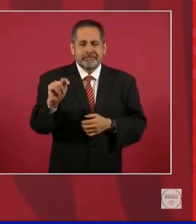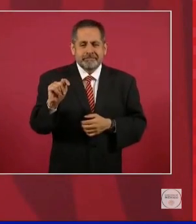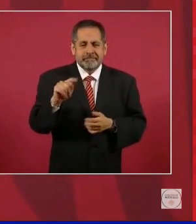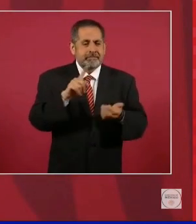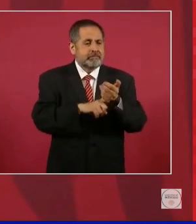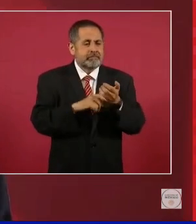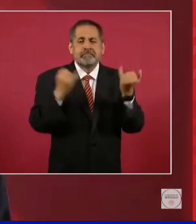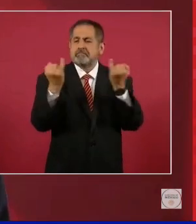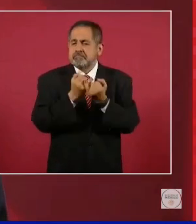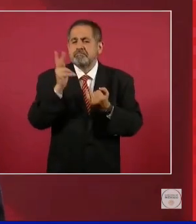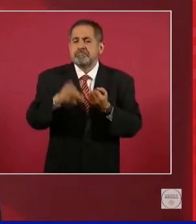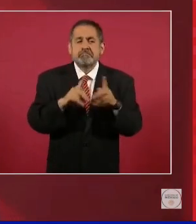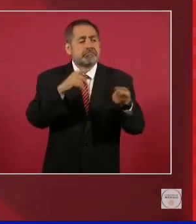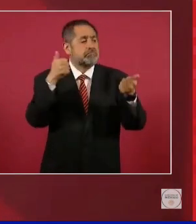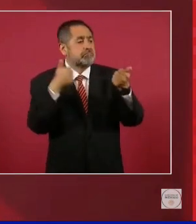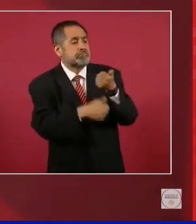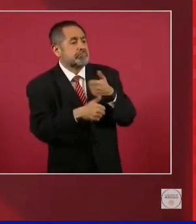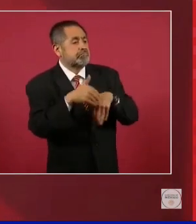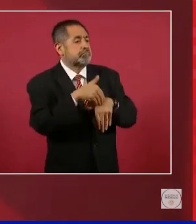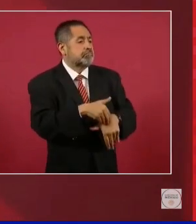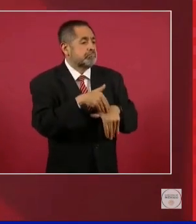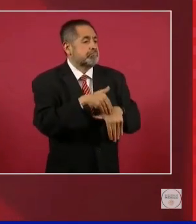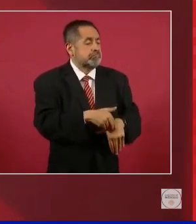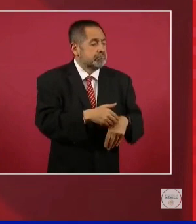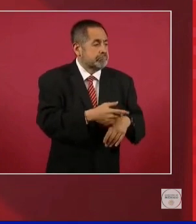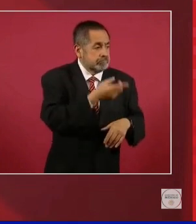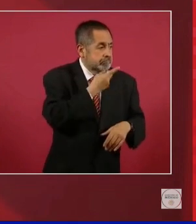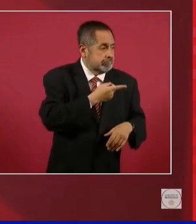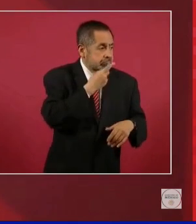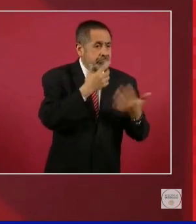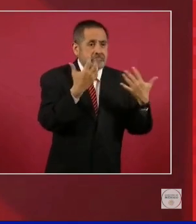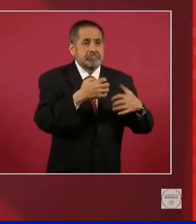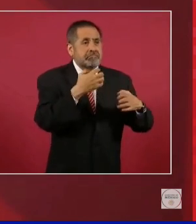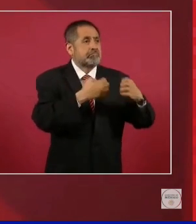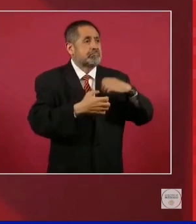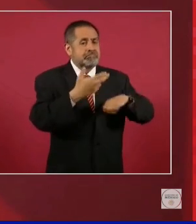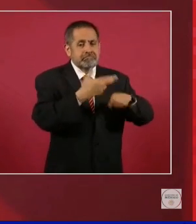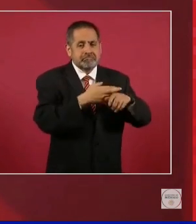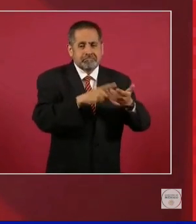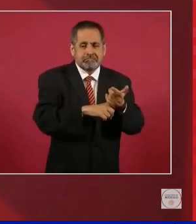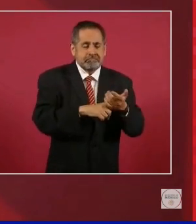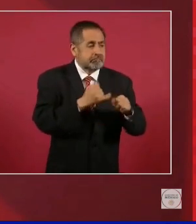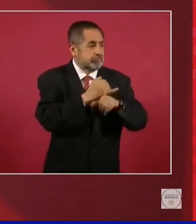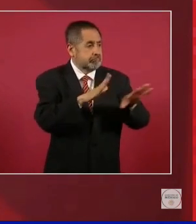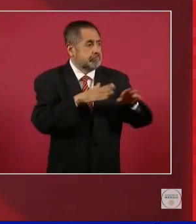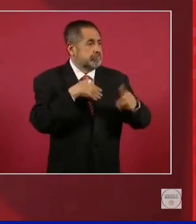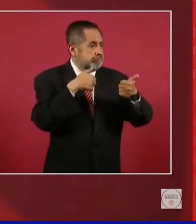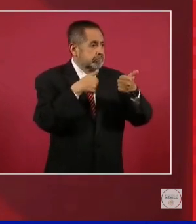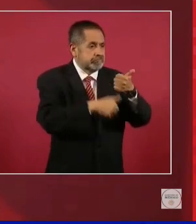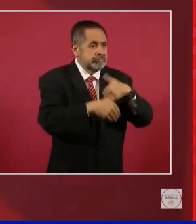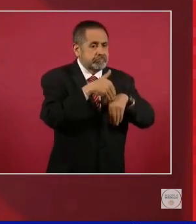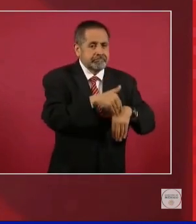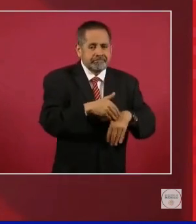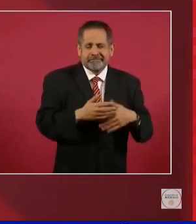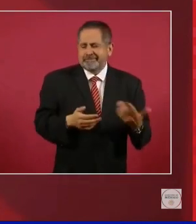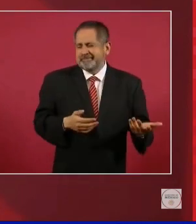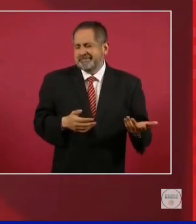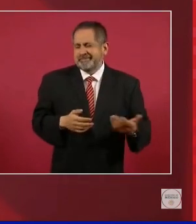al servicio de las grandes corporaciones de información en el país y de